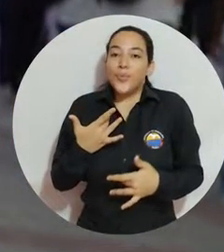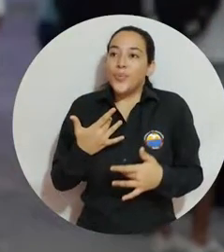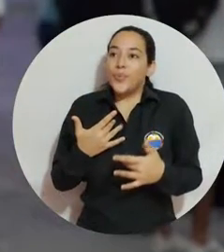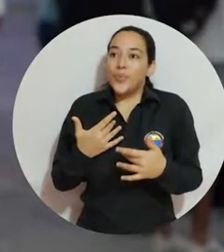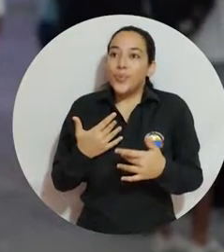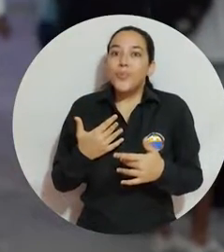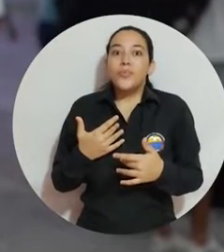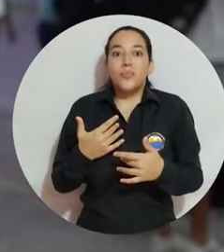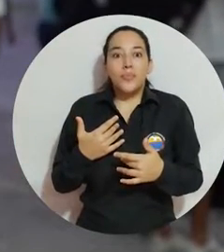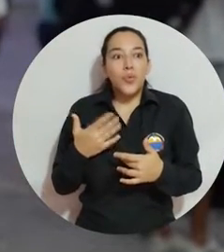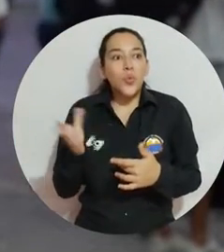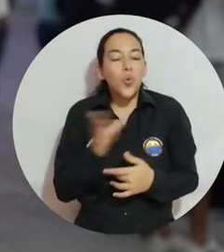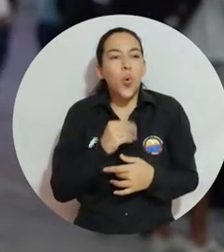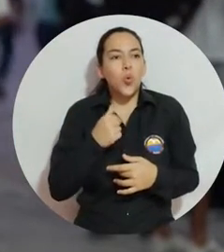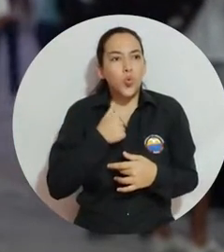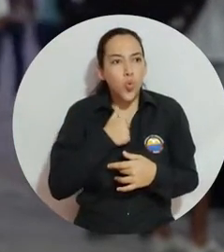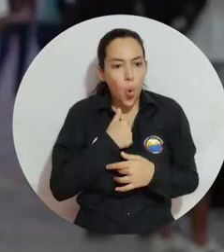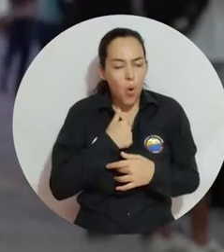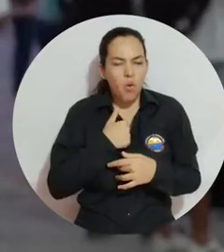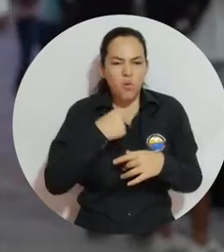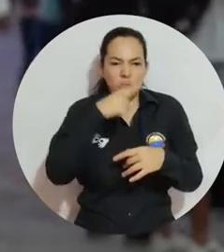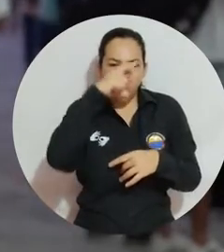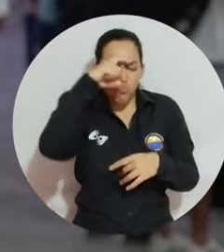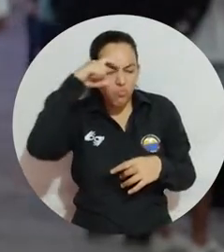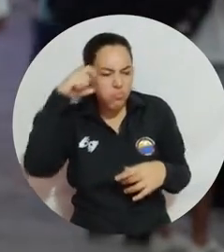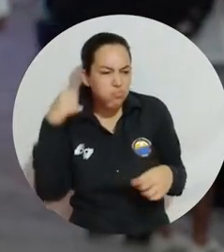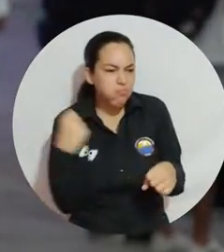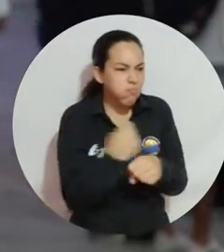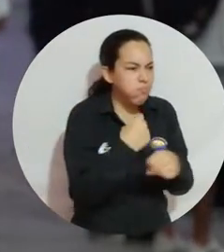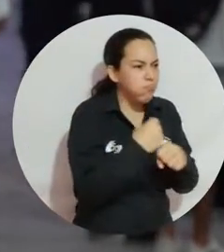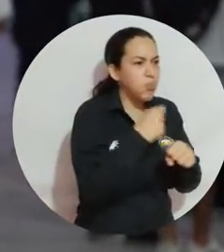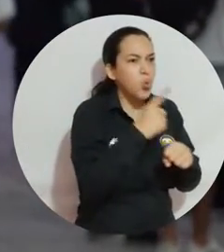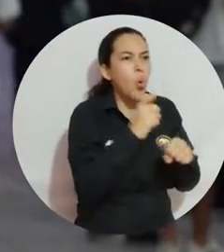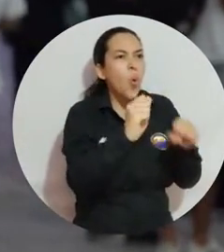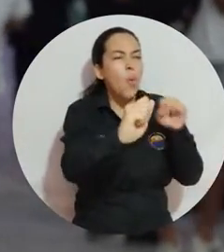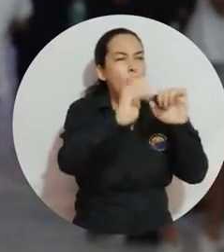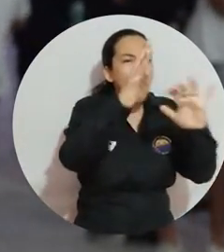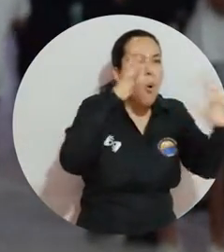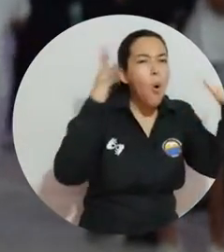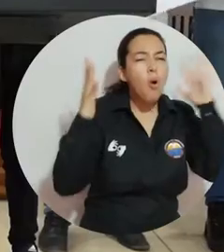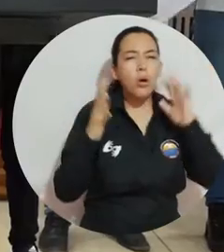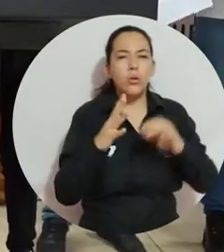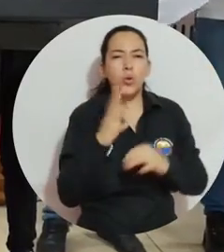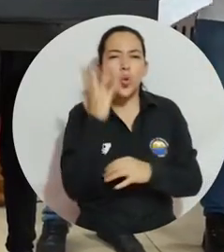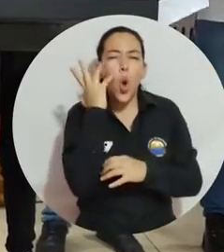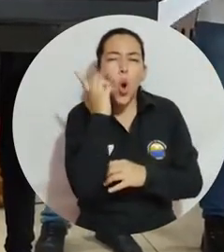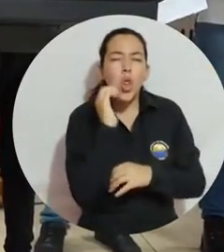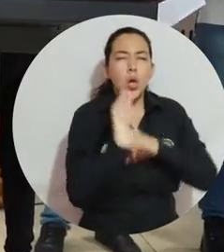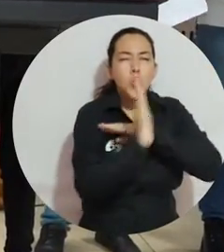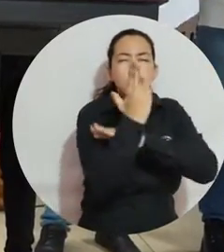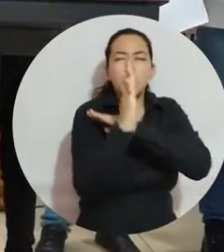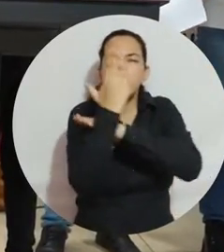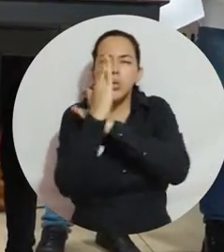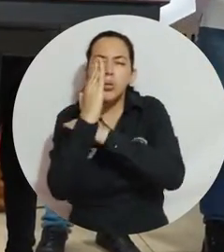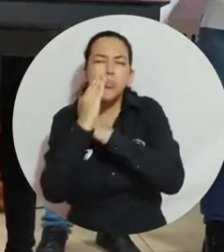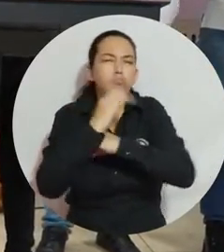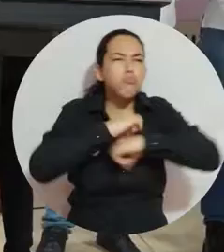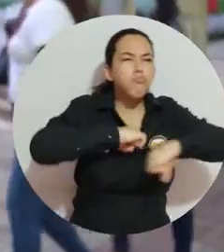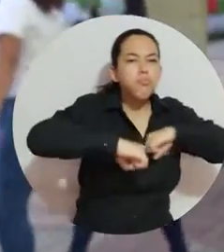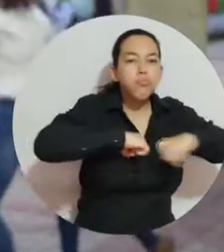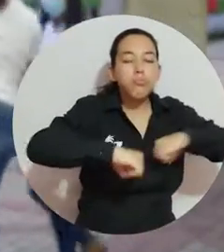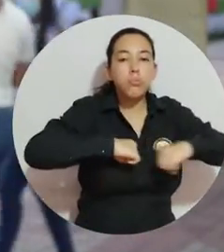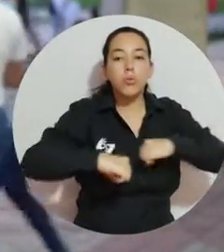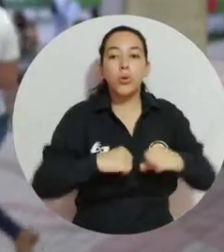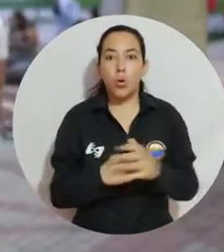porque es como un fruto de todo el sacrificio que he hecho en Bosque Seco. Madrugar por varios